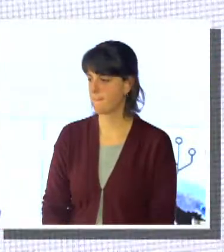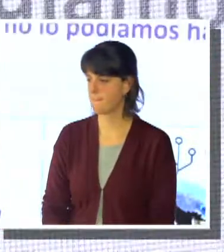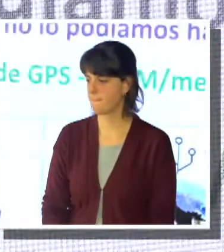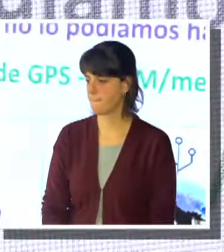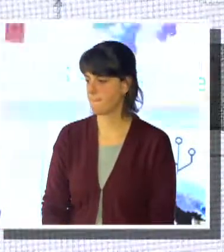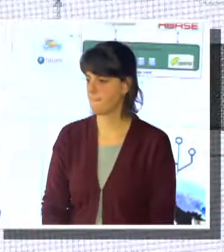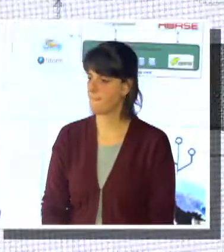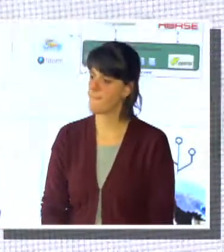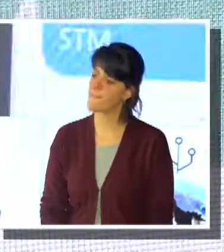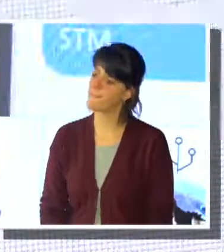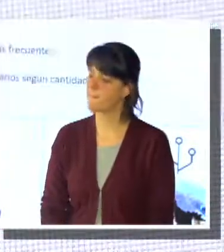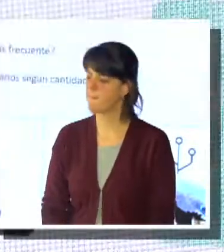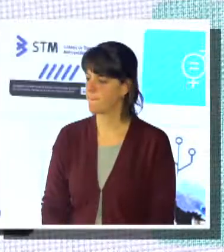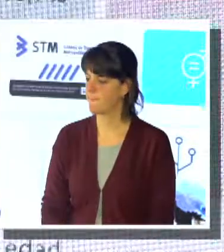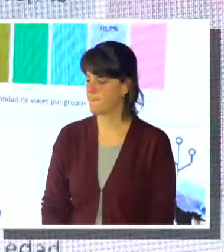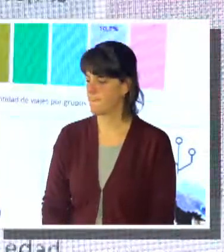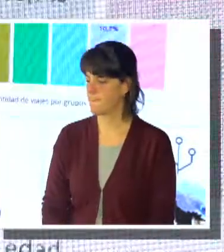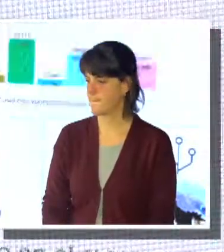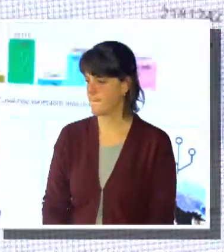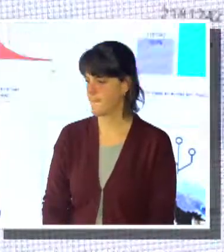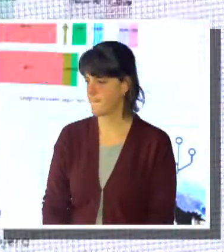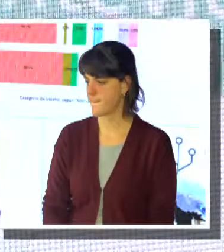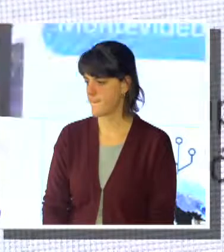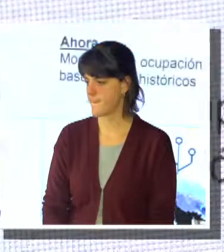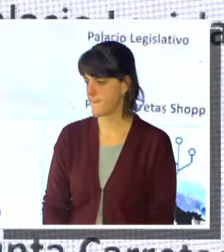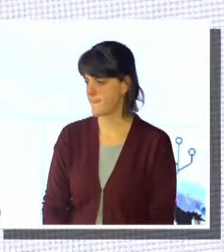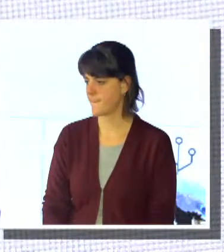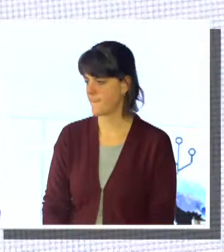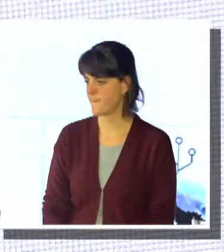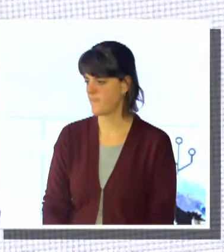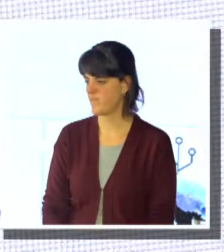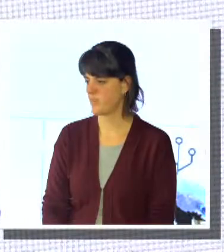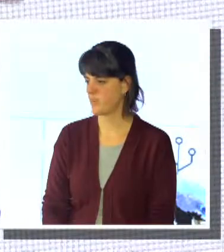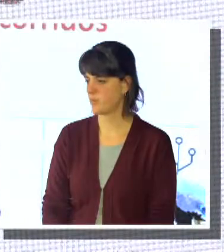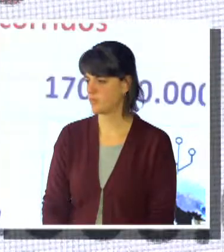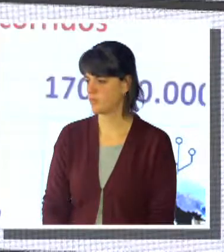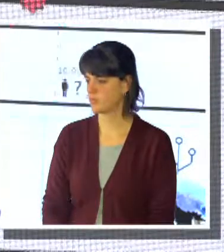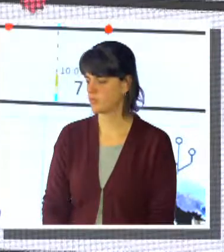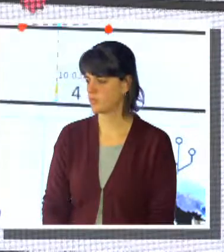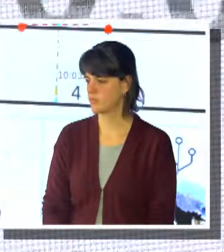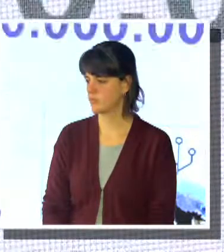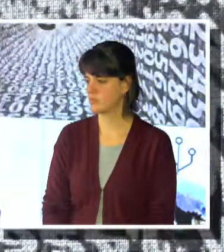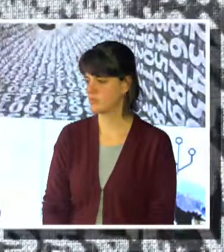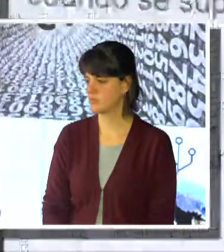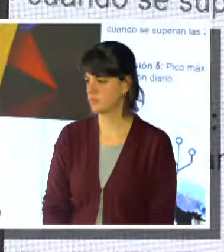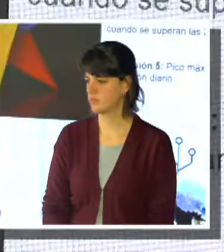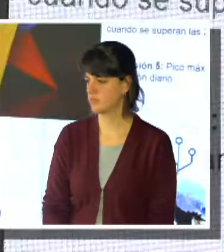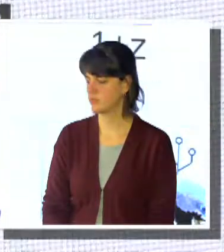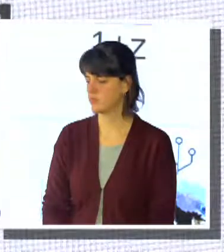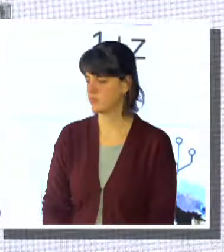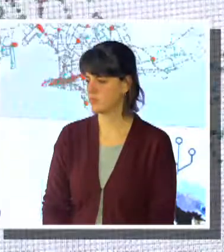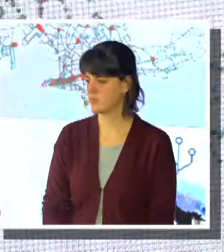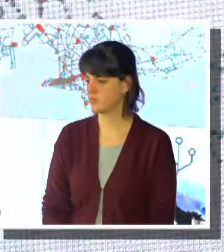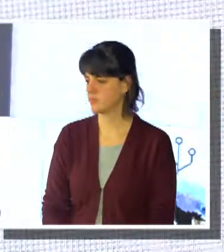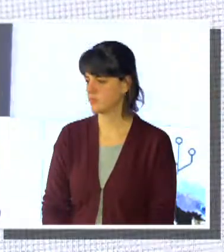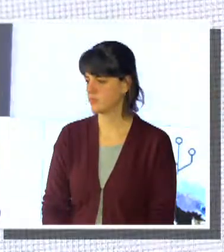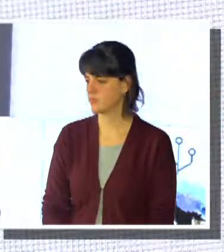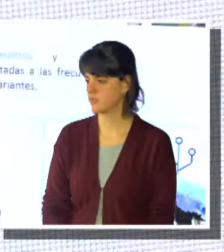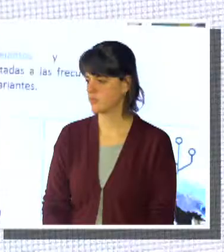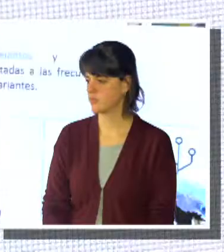nos genera 2.500 millones de registros. La gran pregunta es, ¿qué hacemos con todos esos